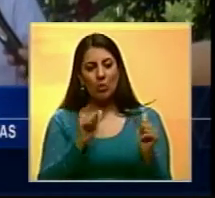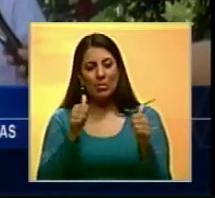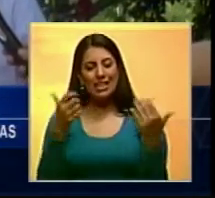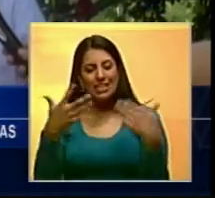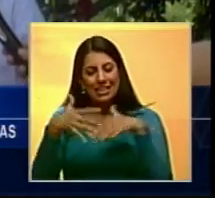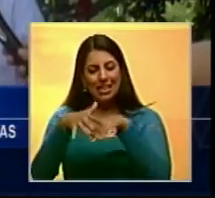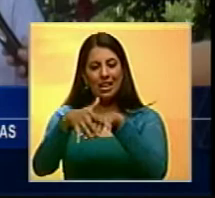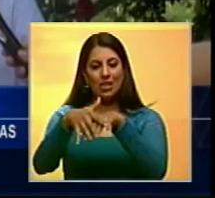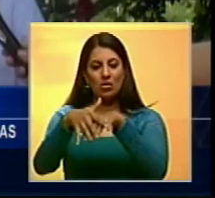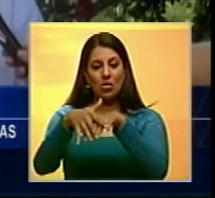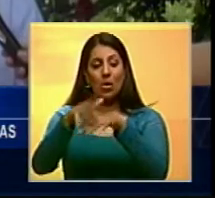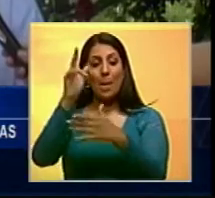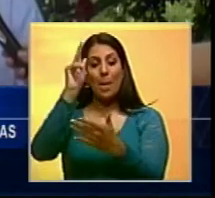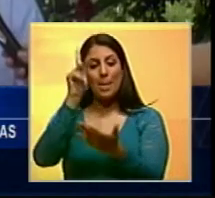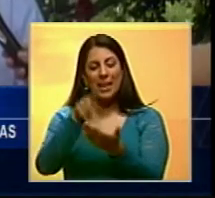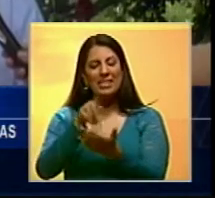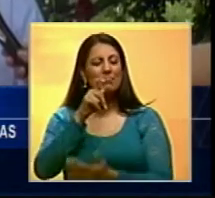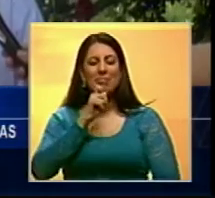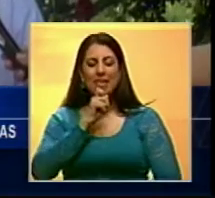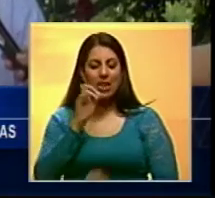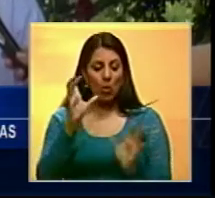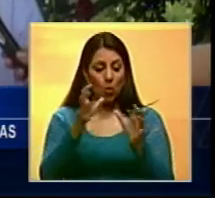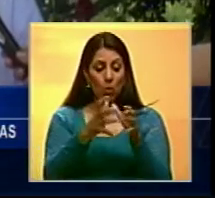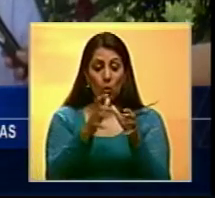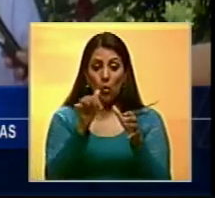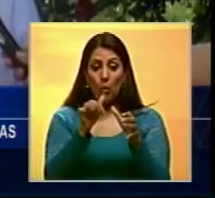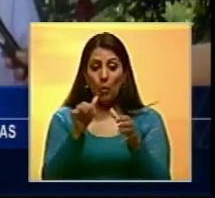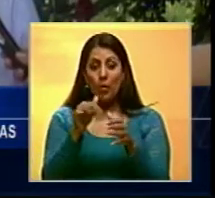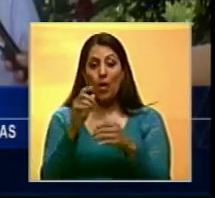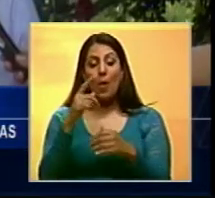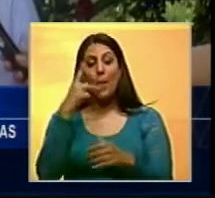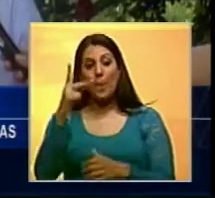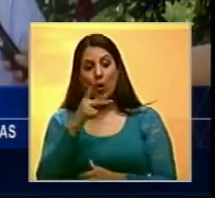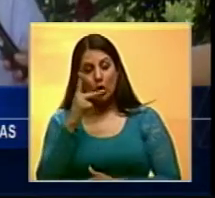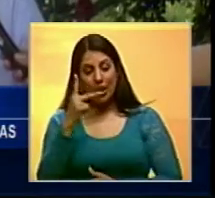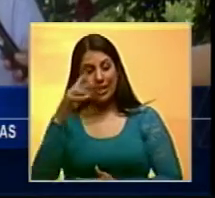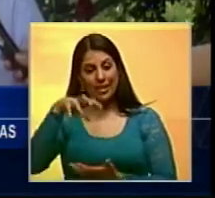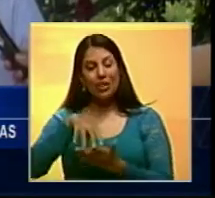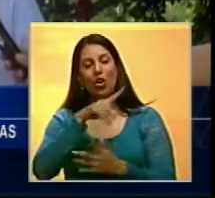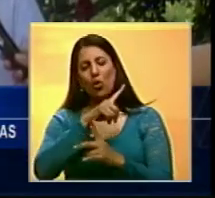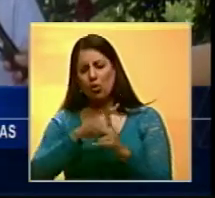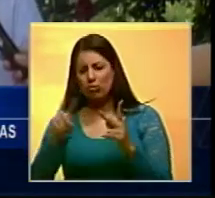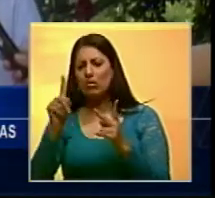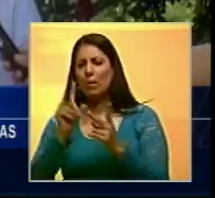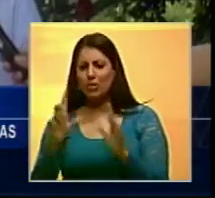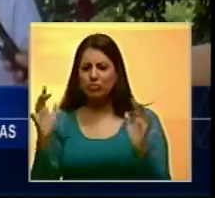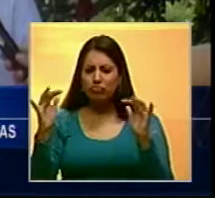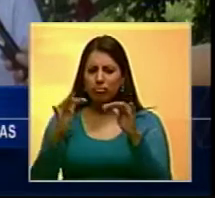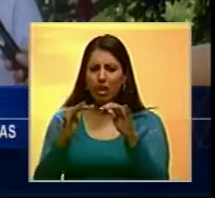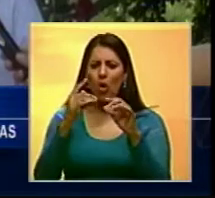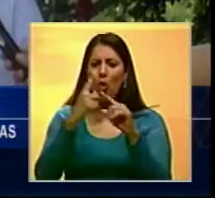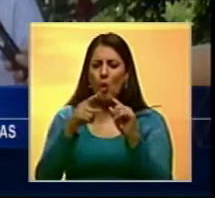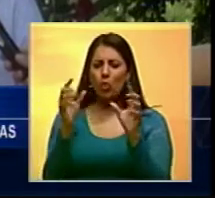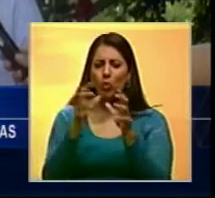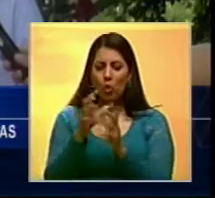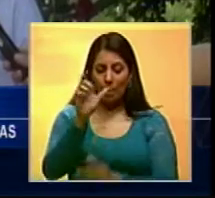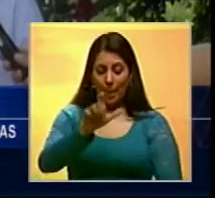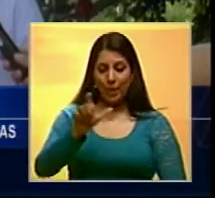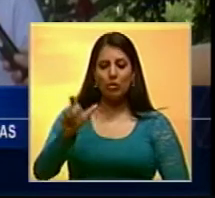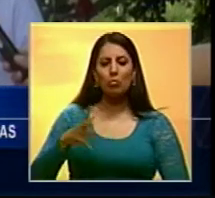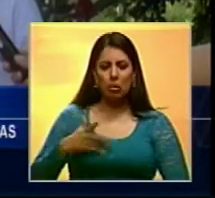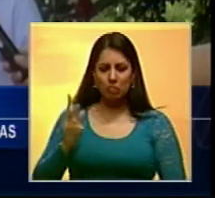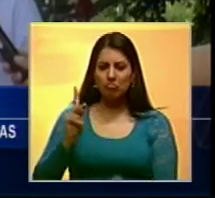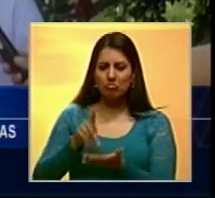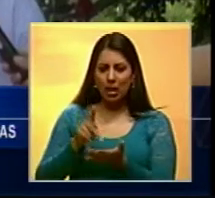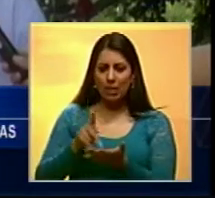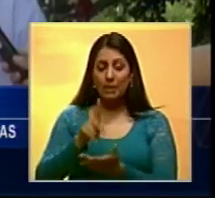inclusión, donde participen no solamente los sectores de la vida política regional, sino también los distintos sectores de la sociedad.